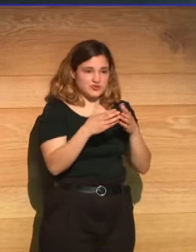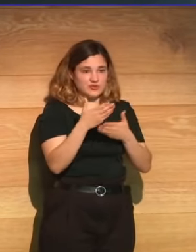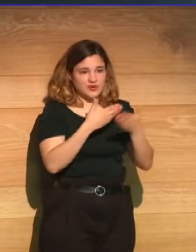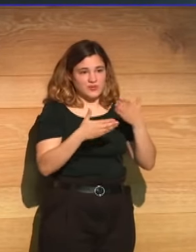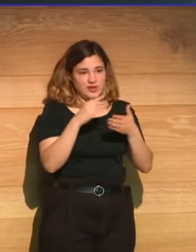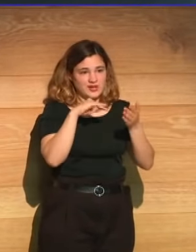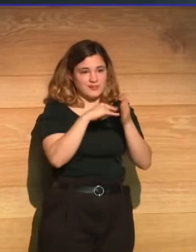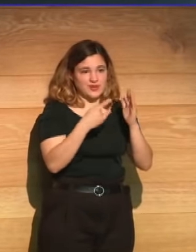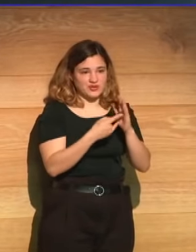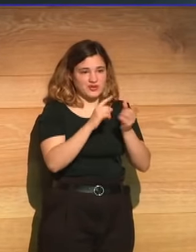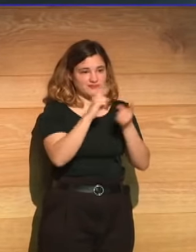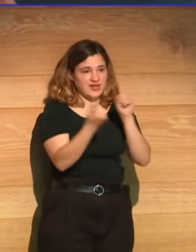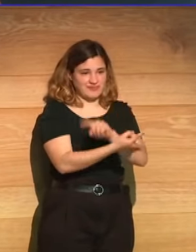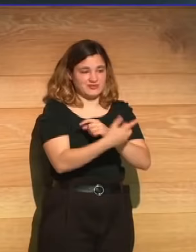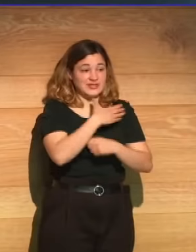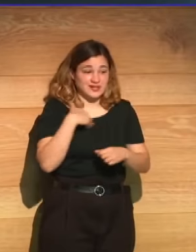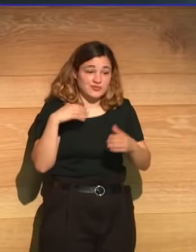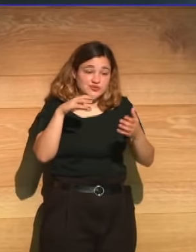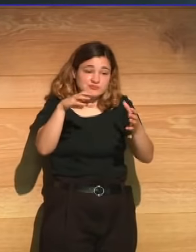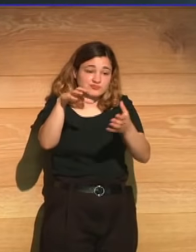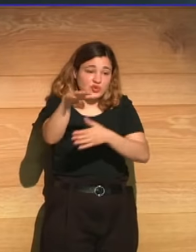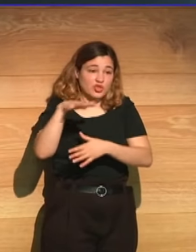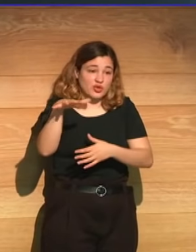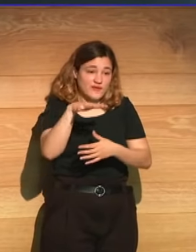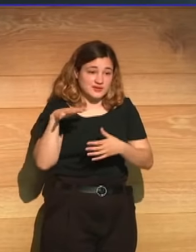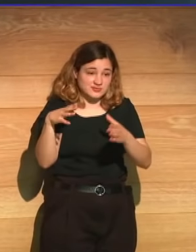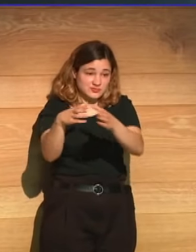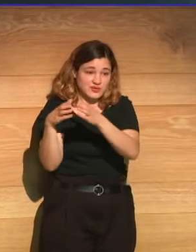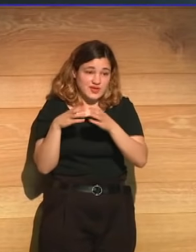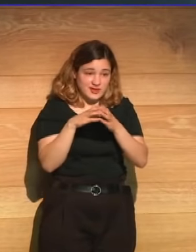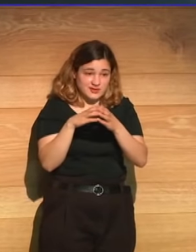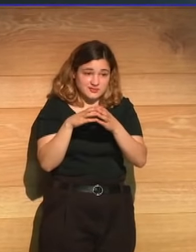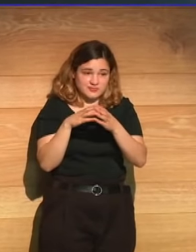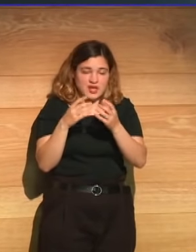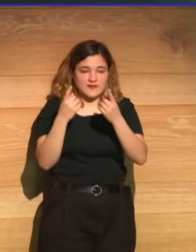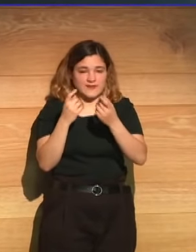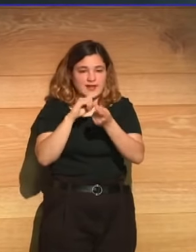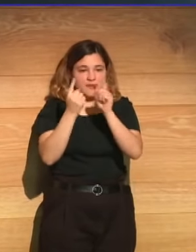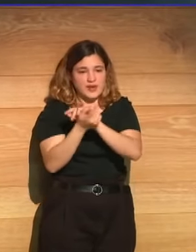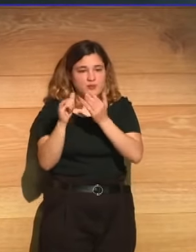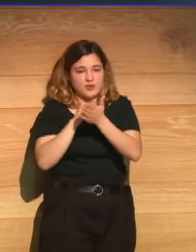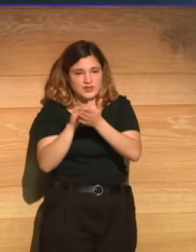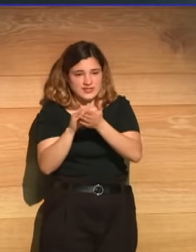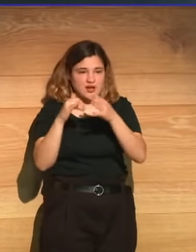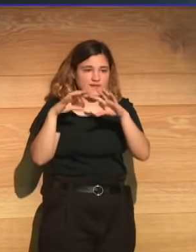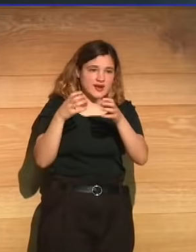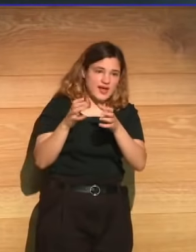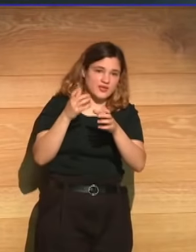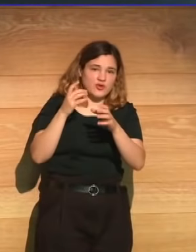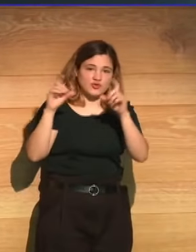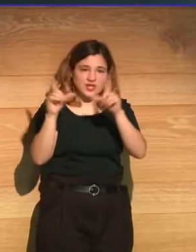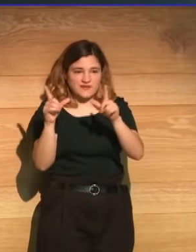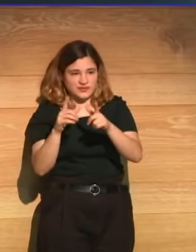que queríamos hacer en unas comunidades, tuvimos que cambiarlas por WhatsApp, utilizamos la radio, la